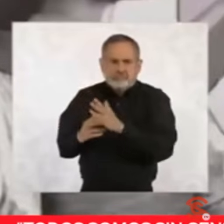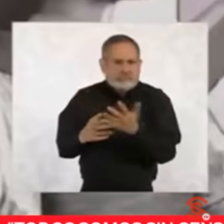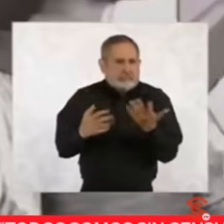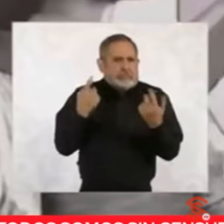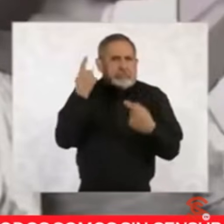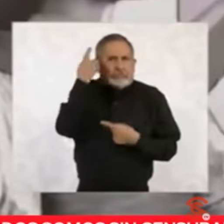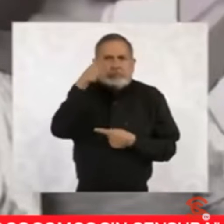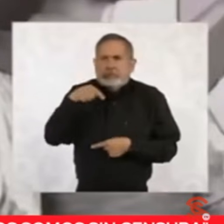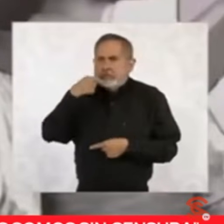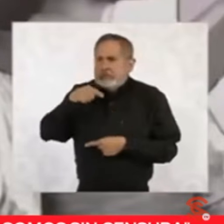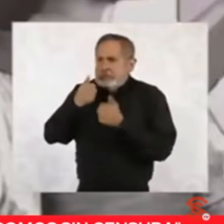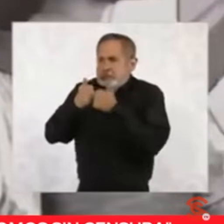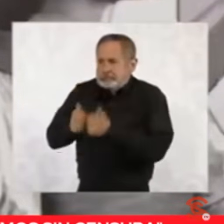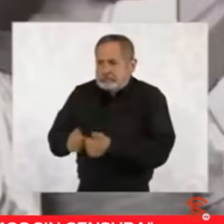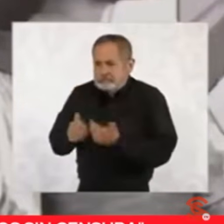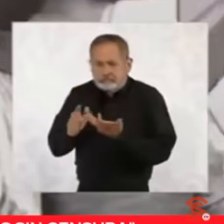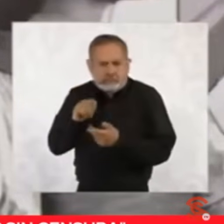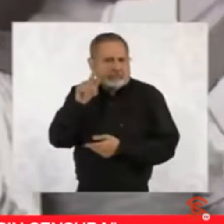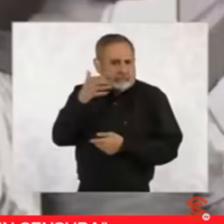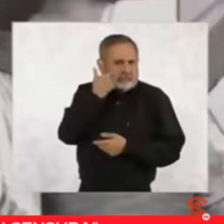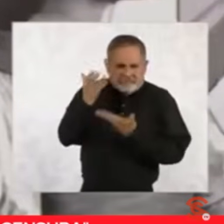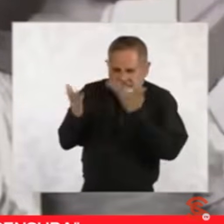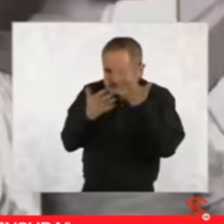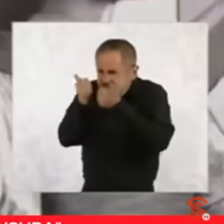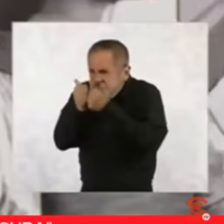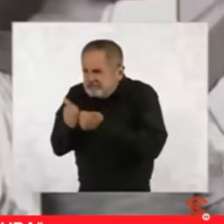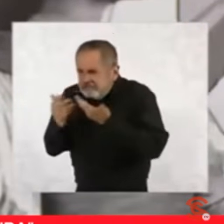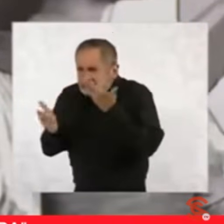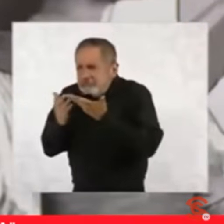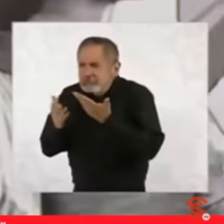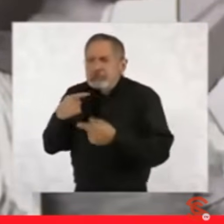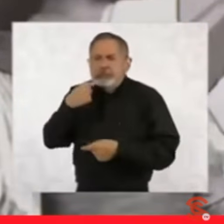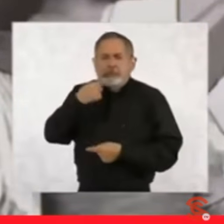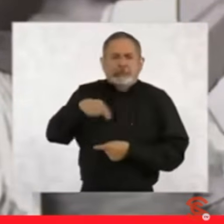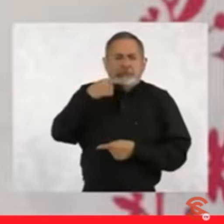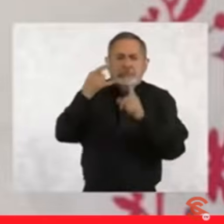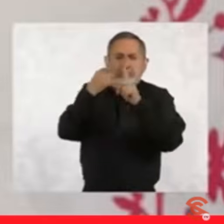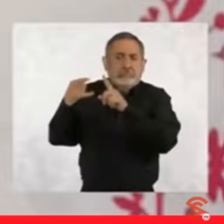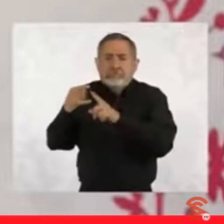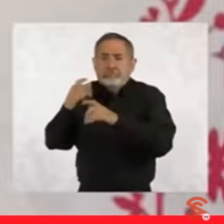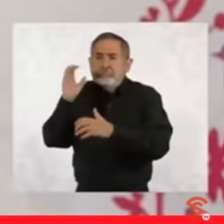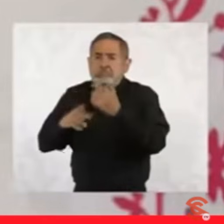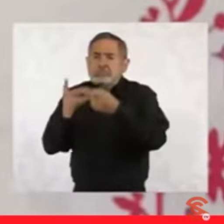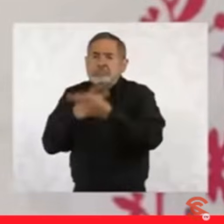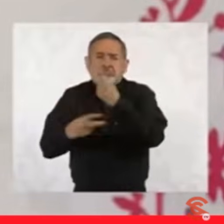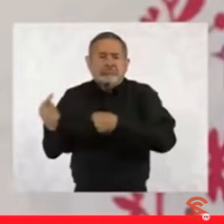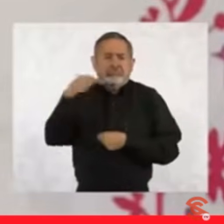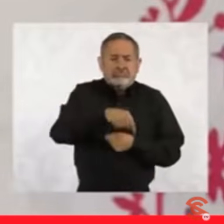qué me quedo a estudiar? Él quería quedarse más tiempo. Y se regresó.